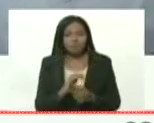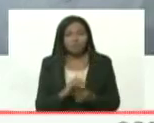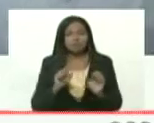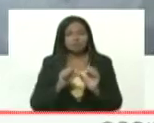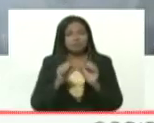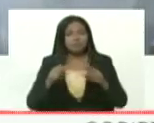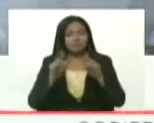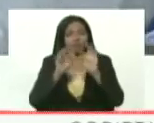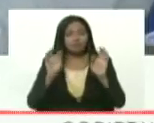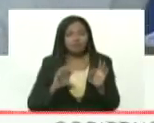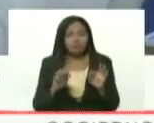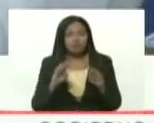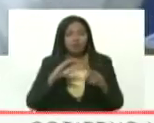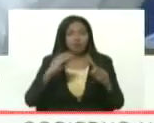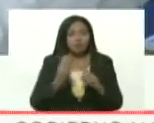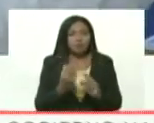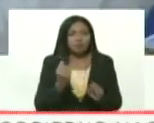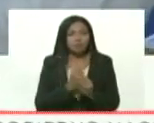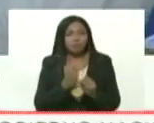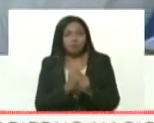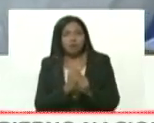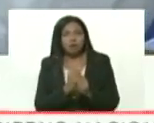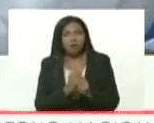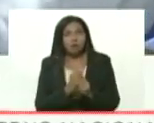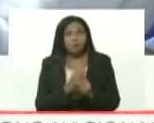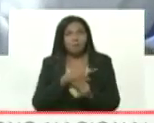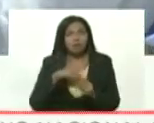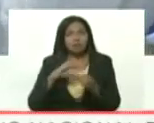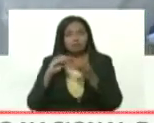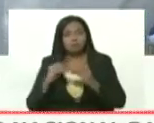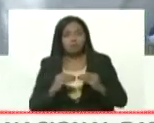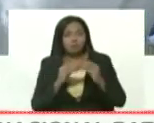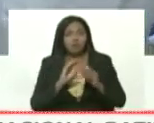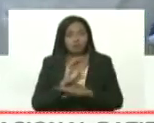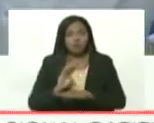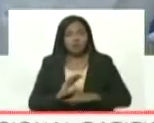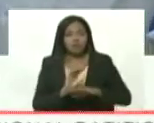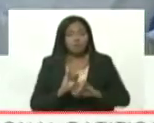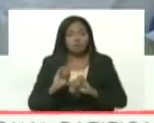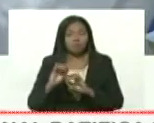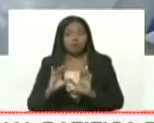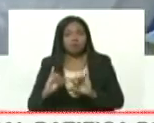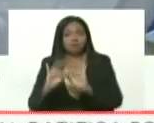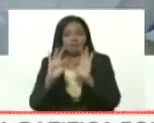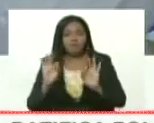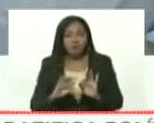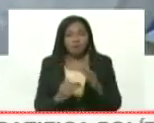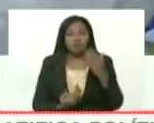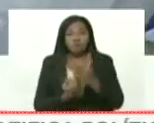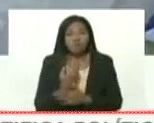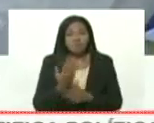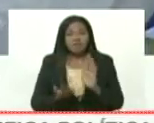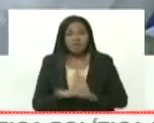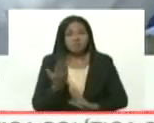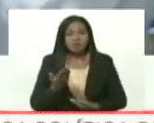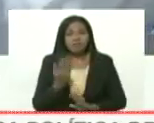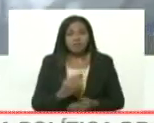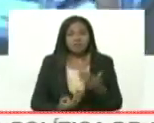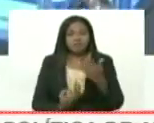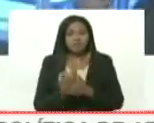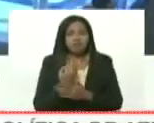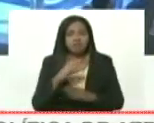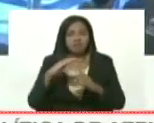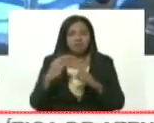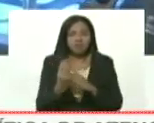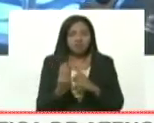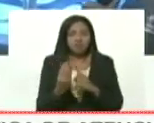mantener de la cultura para el trabajo y para el mantenimiento preventivo de estos equipos y así podemos aumentar la... Es fundamental. Correcto. Es fundamental la